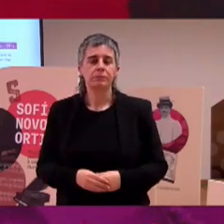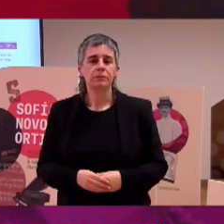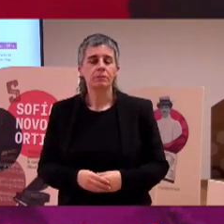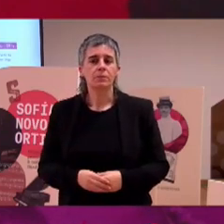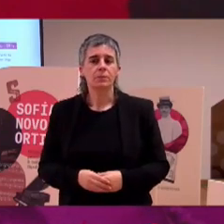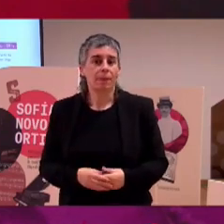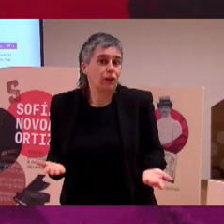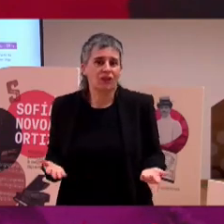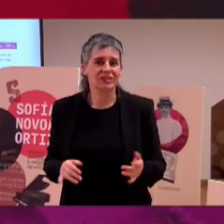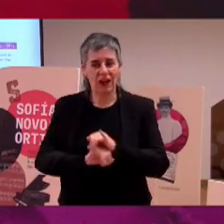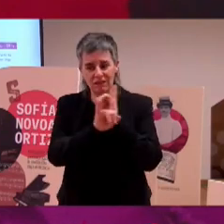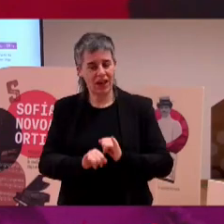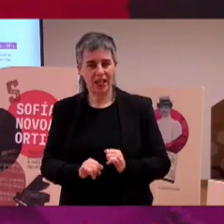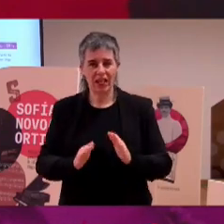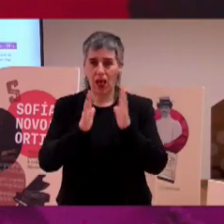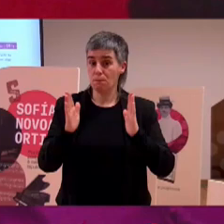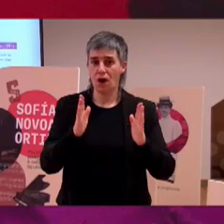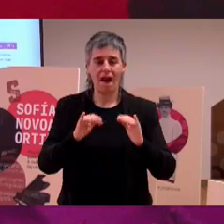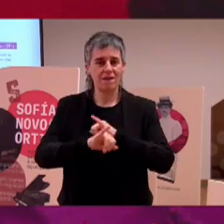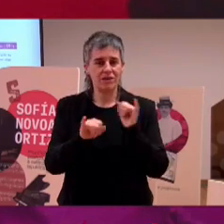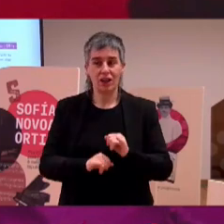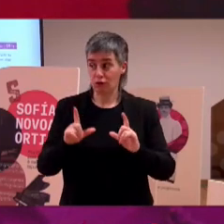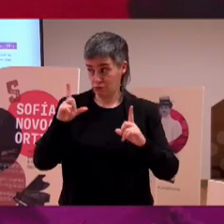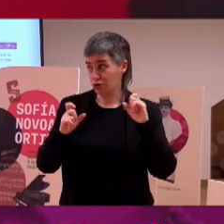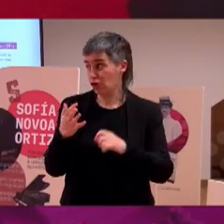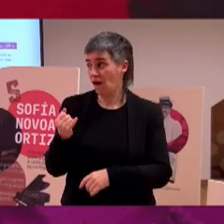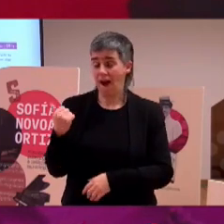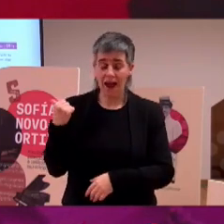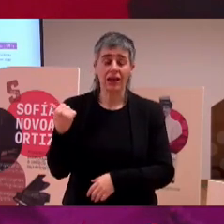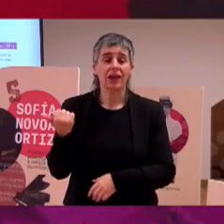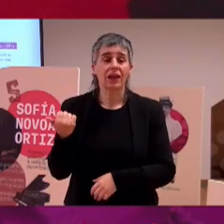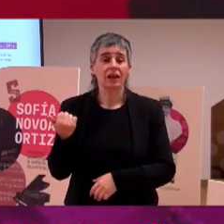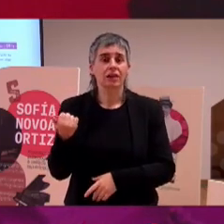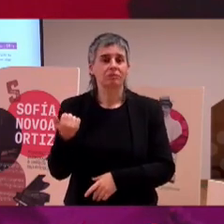Estaba feliz, hai unha foto aí que non puxen, estaban felices,